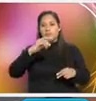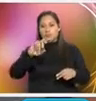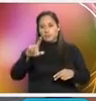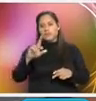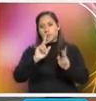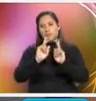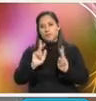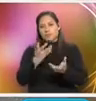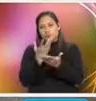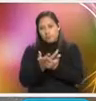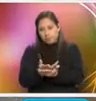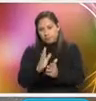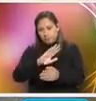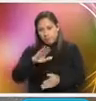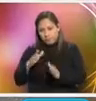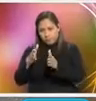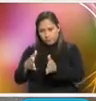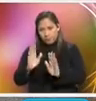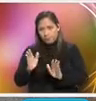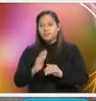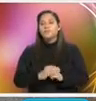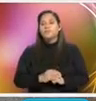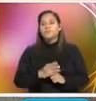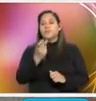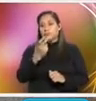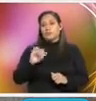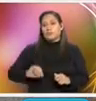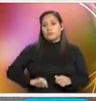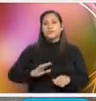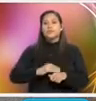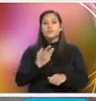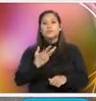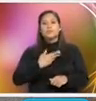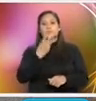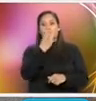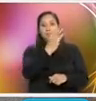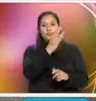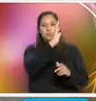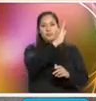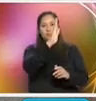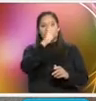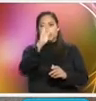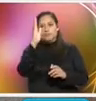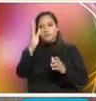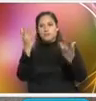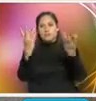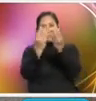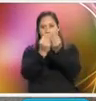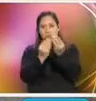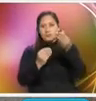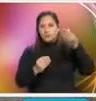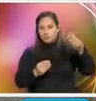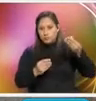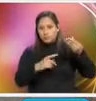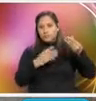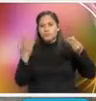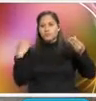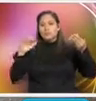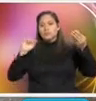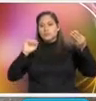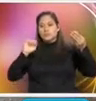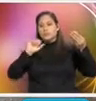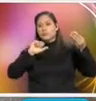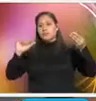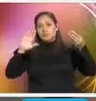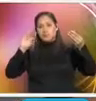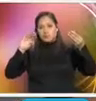él. Sí. Esto es muy interesante, ya que son 3 tomos de una recopilación de los 60 a los